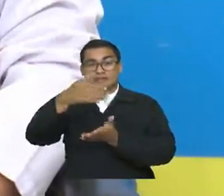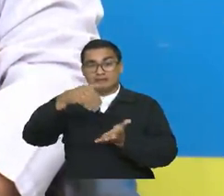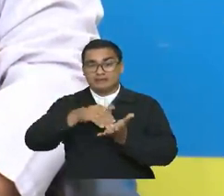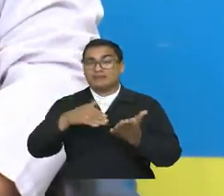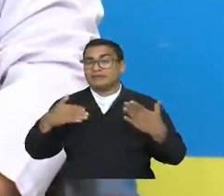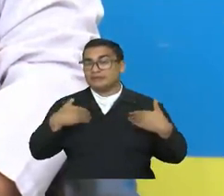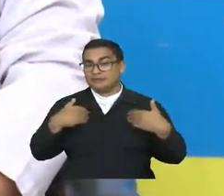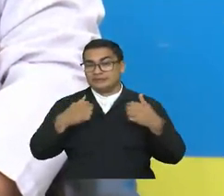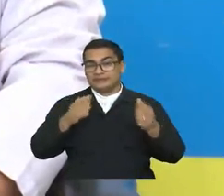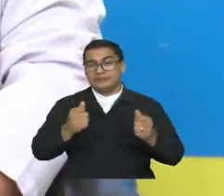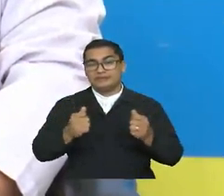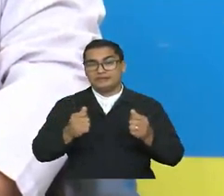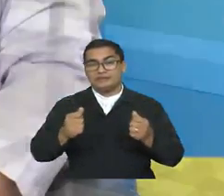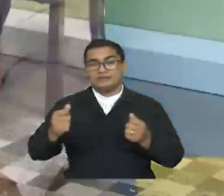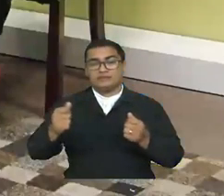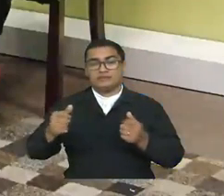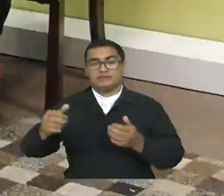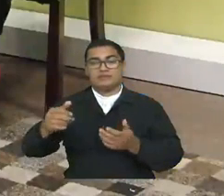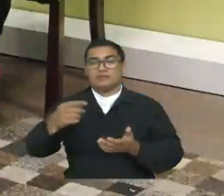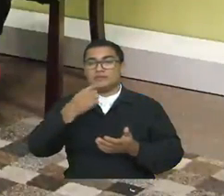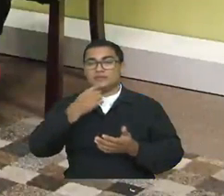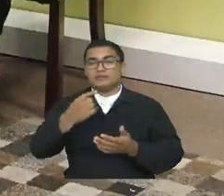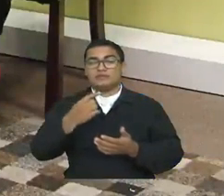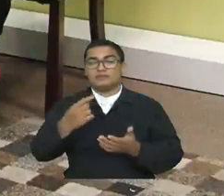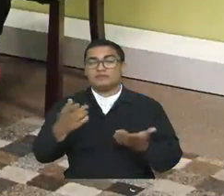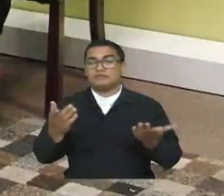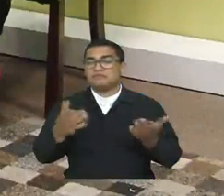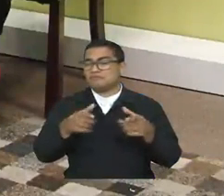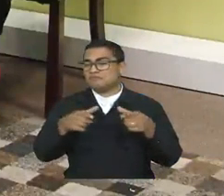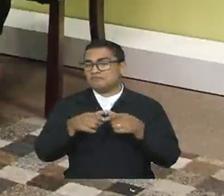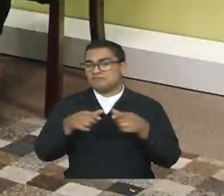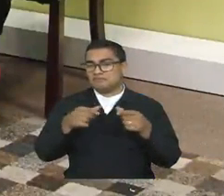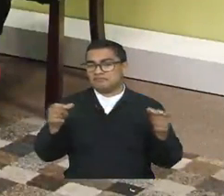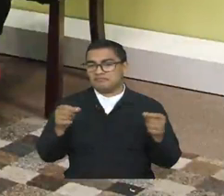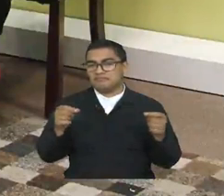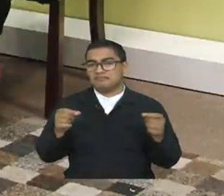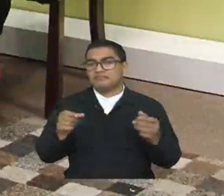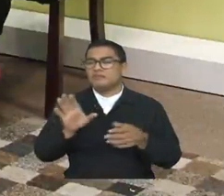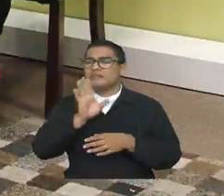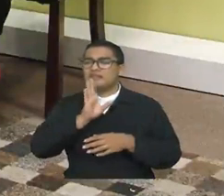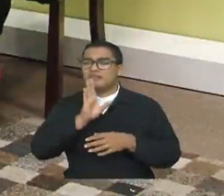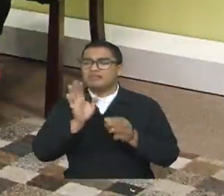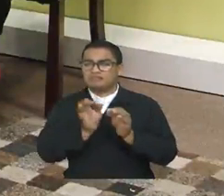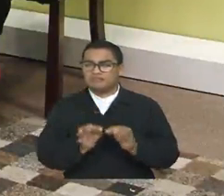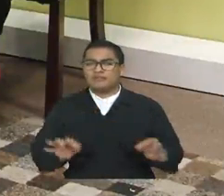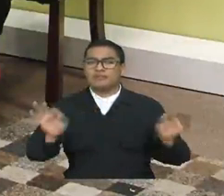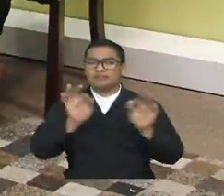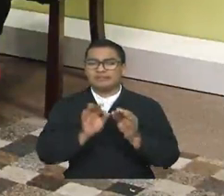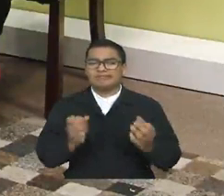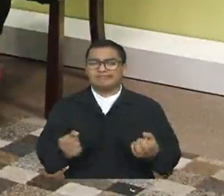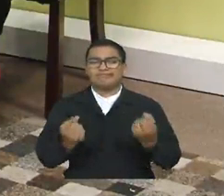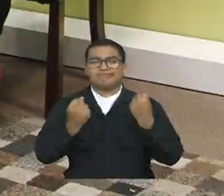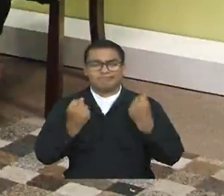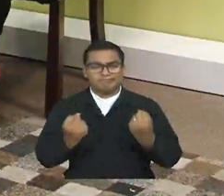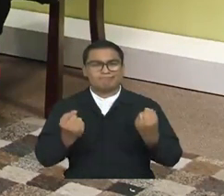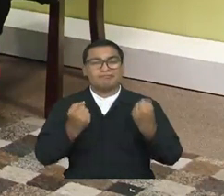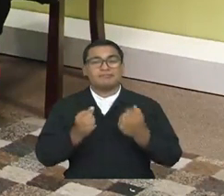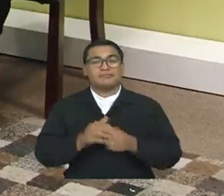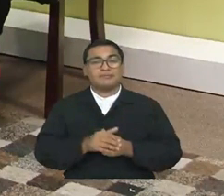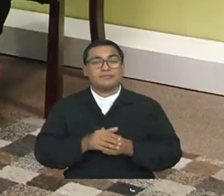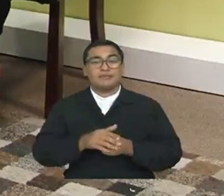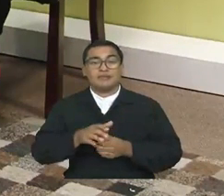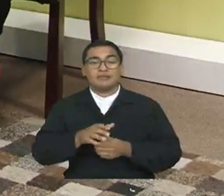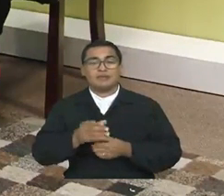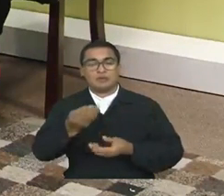en el distrito número 4 de Managua. Doctora, hablábamos que el ejercicio es importante, ¿verdad? Obviamente. Y también